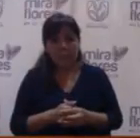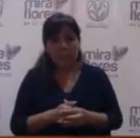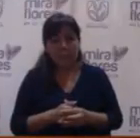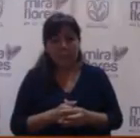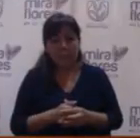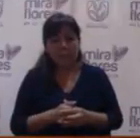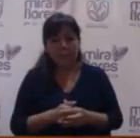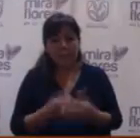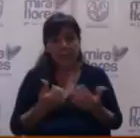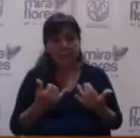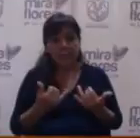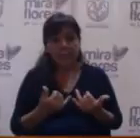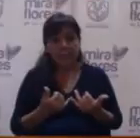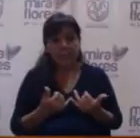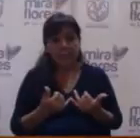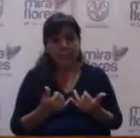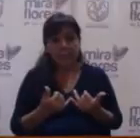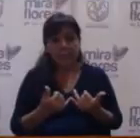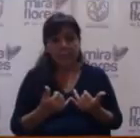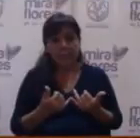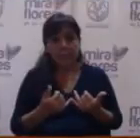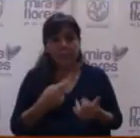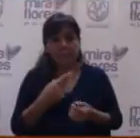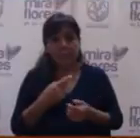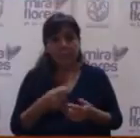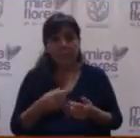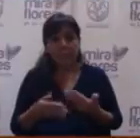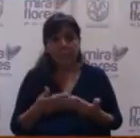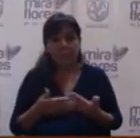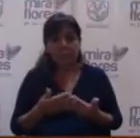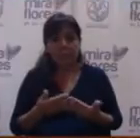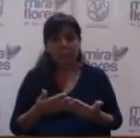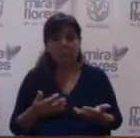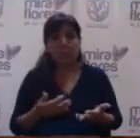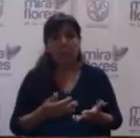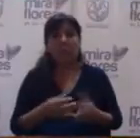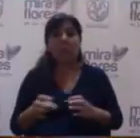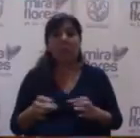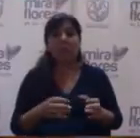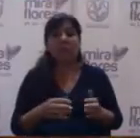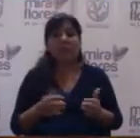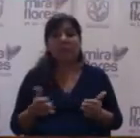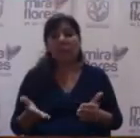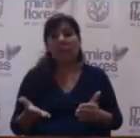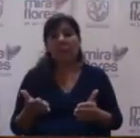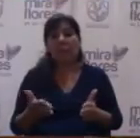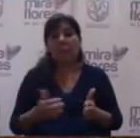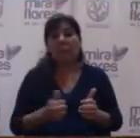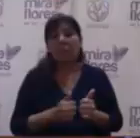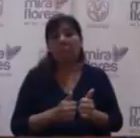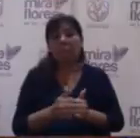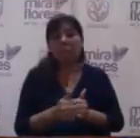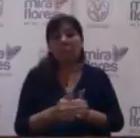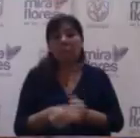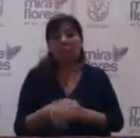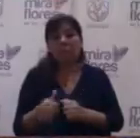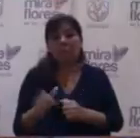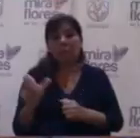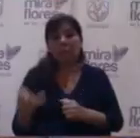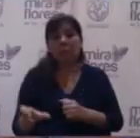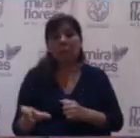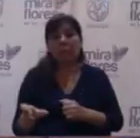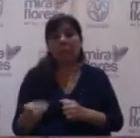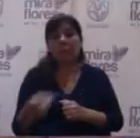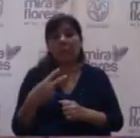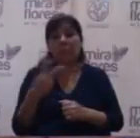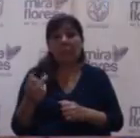es muy fácil hacer pasar a una persona y ahí tiene que haber también un